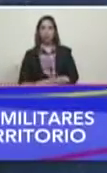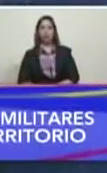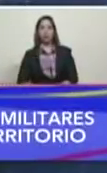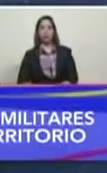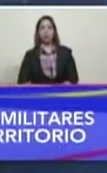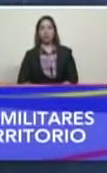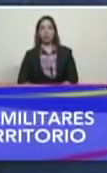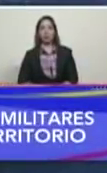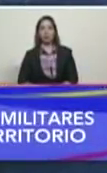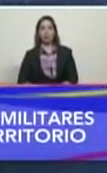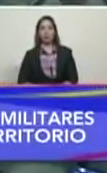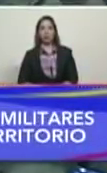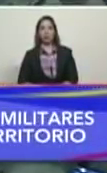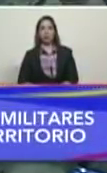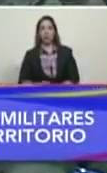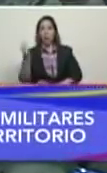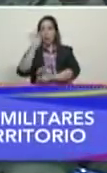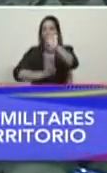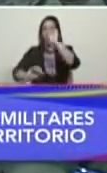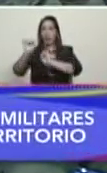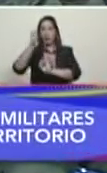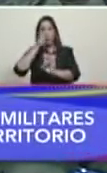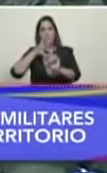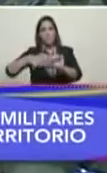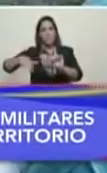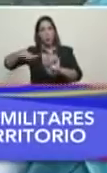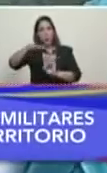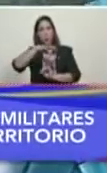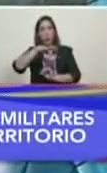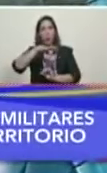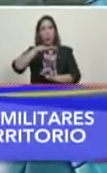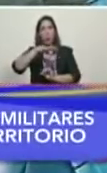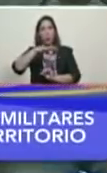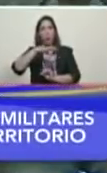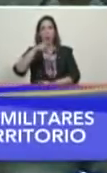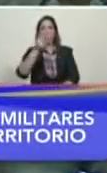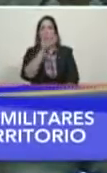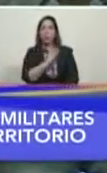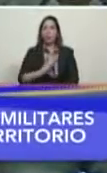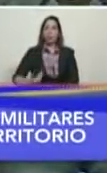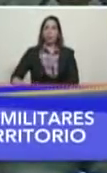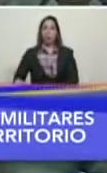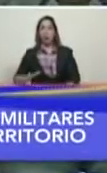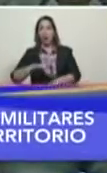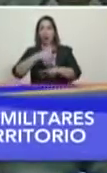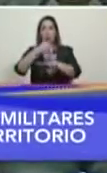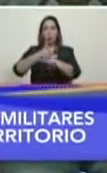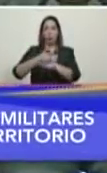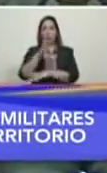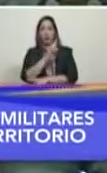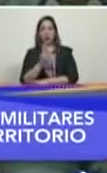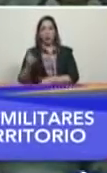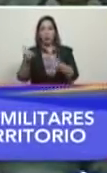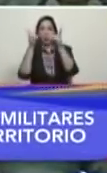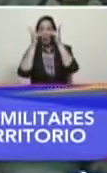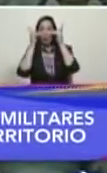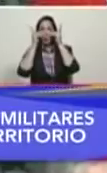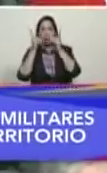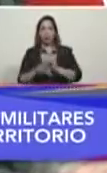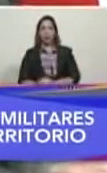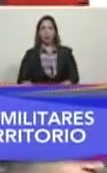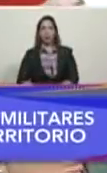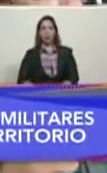Lucena, al defensor del pueblo, a la vicepresidenta ejecutiva de la República, doctora